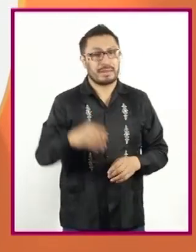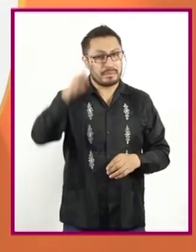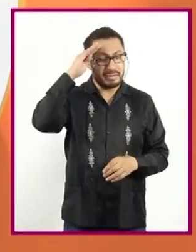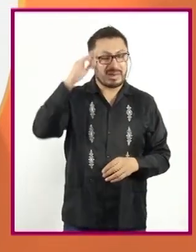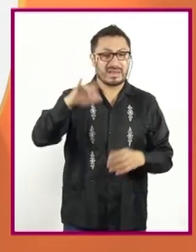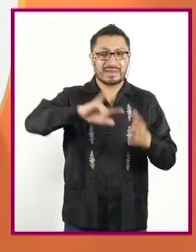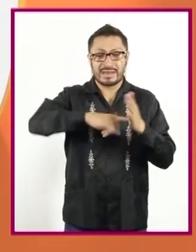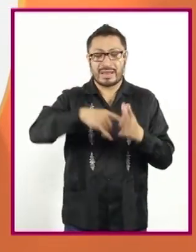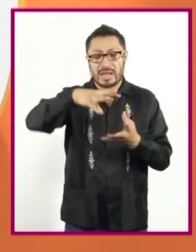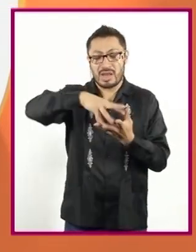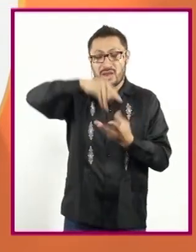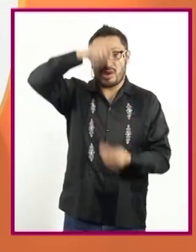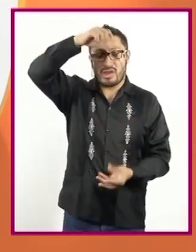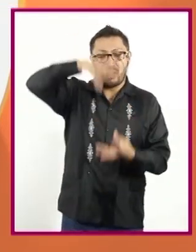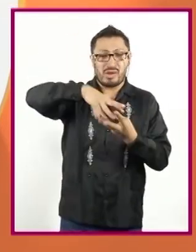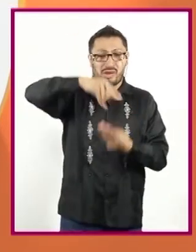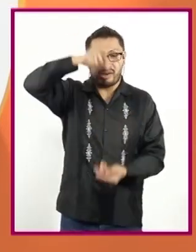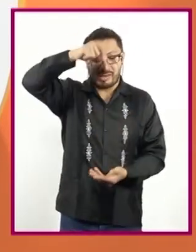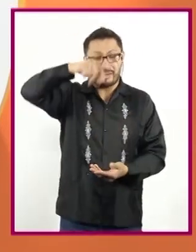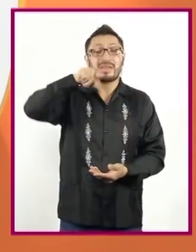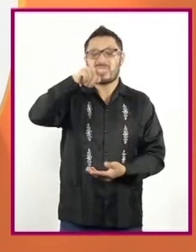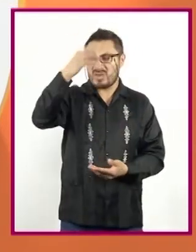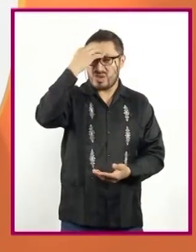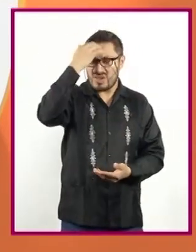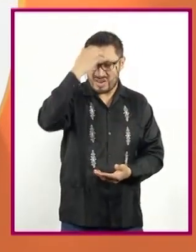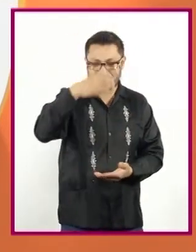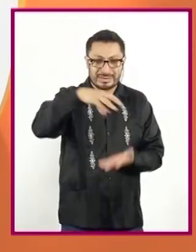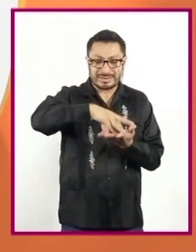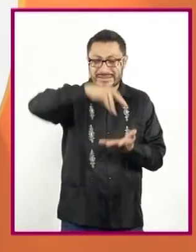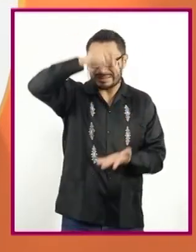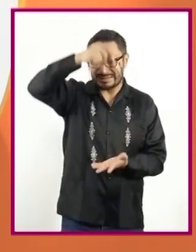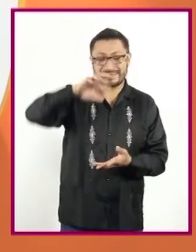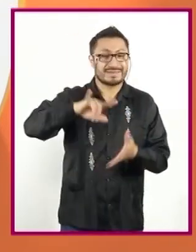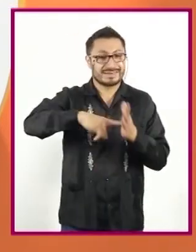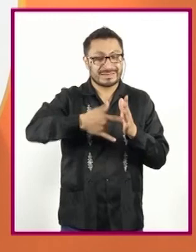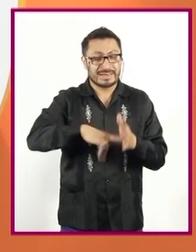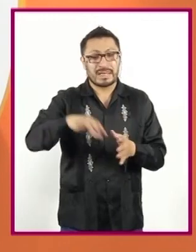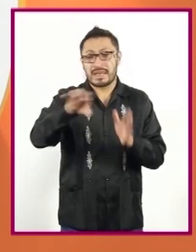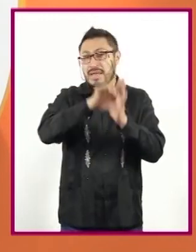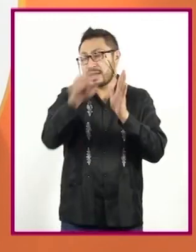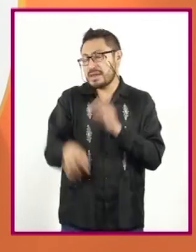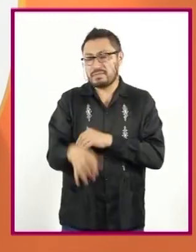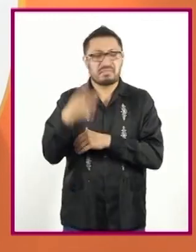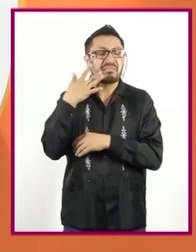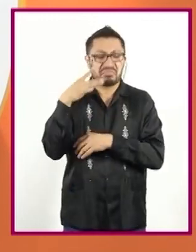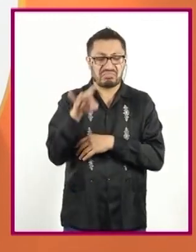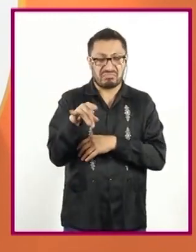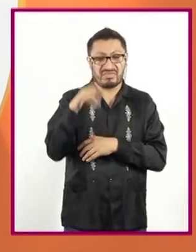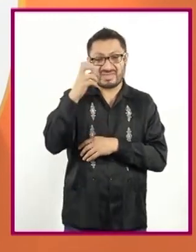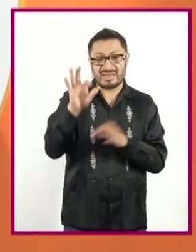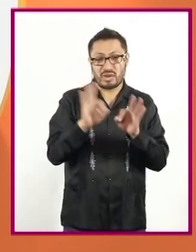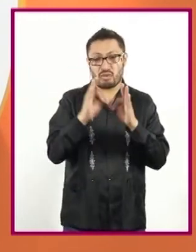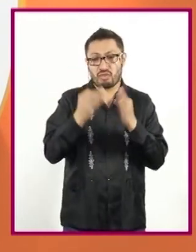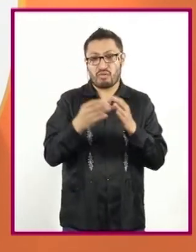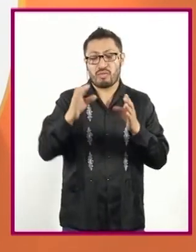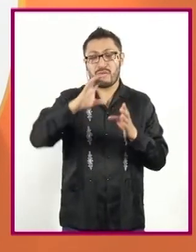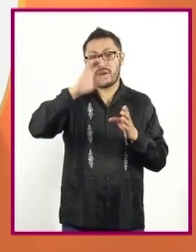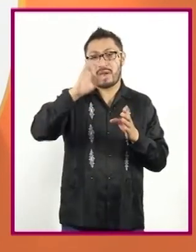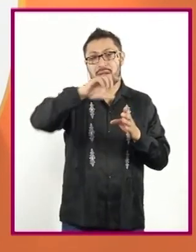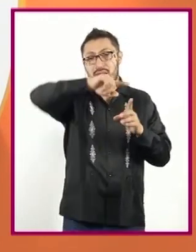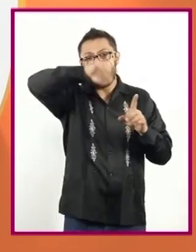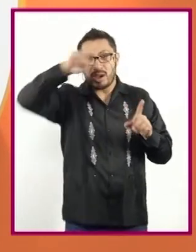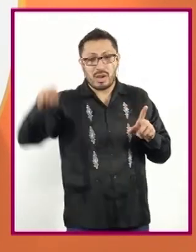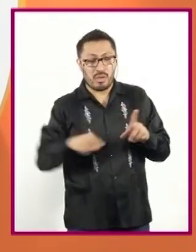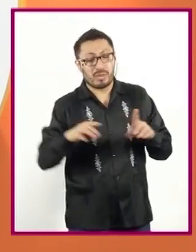arena. ¿Los conocen? Los relojes de arena son un ejemplo simple de este tipo de curvas. Se